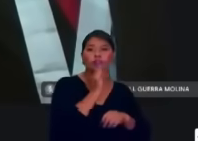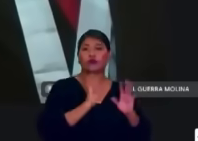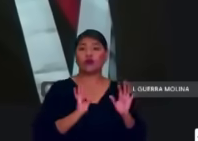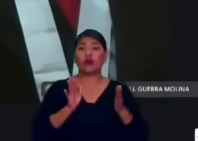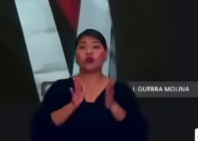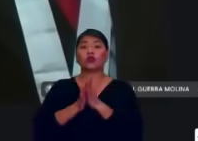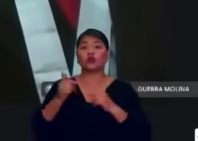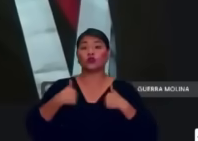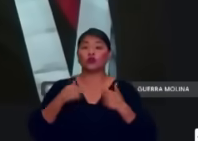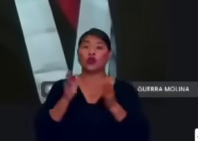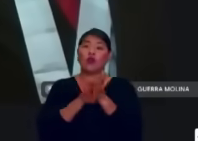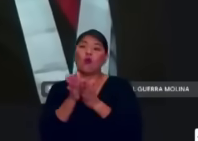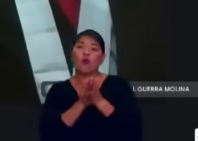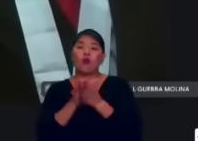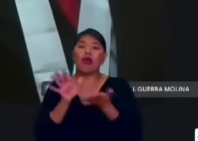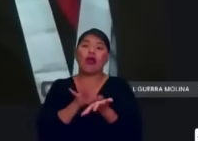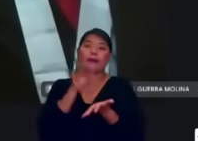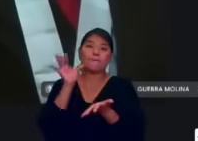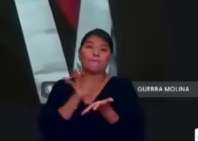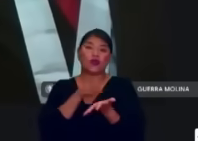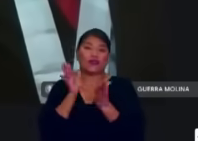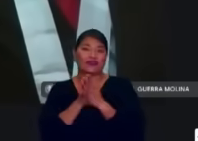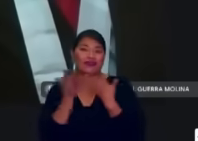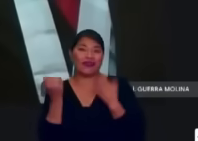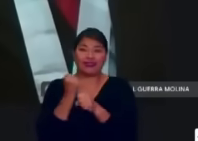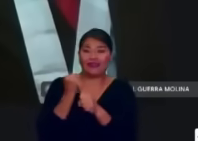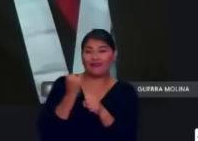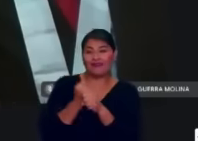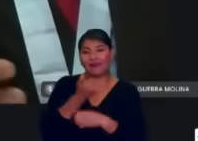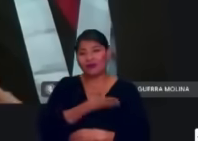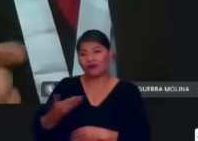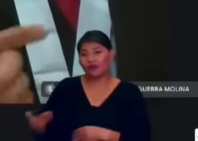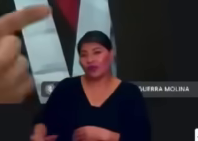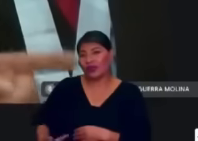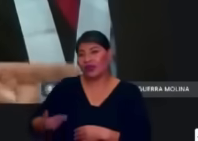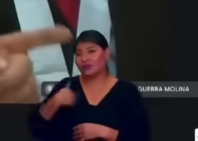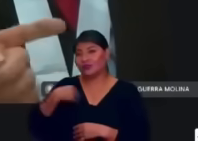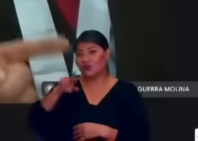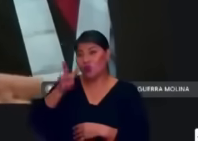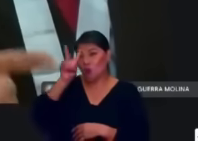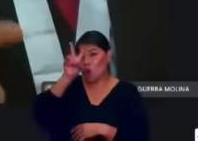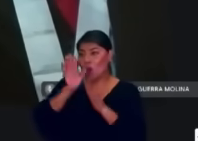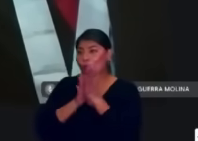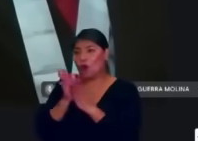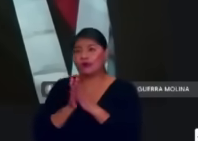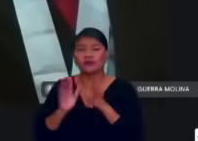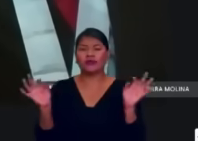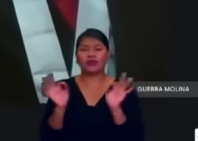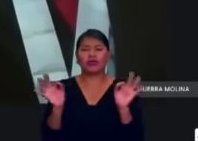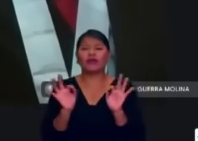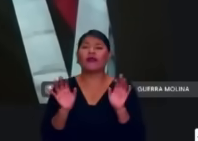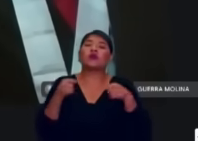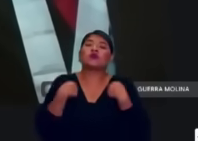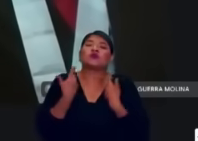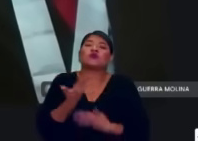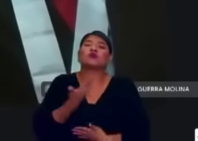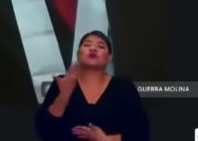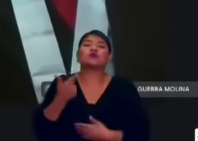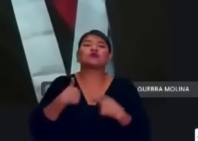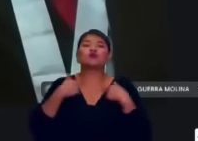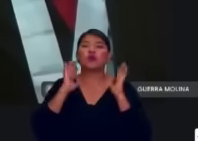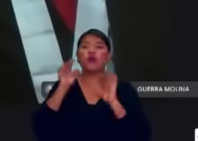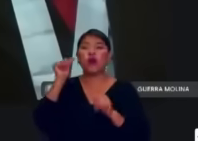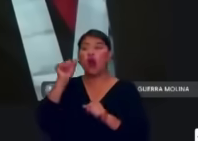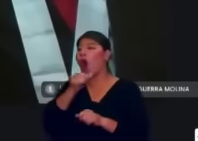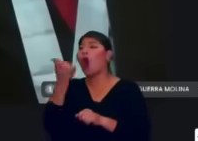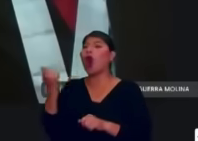laboral como se ha hecho históricamente que se buscan Estos espacios para ser presidentes o congresistas de la República